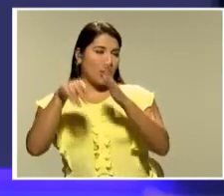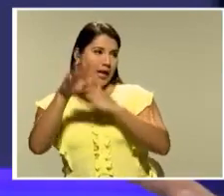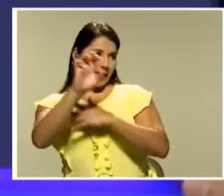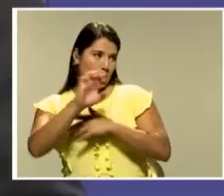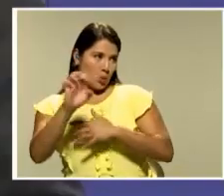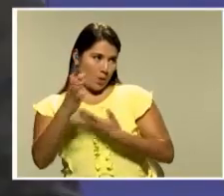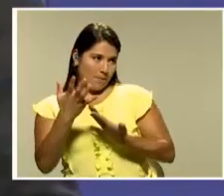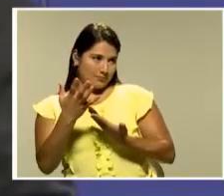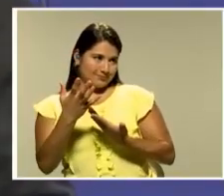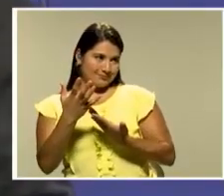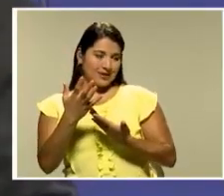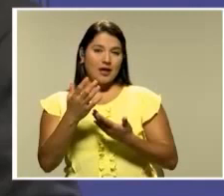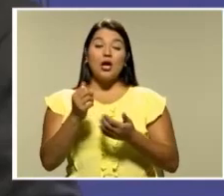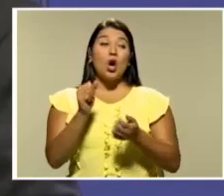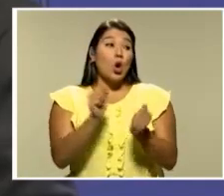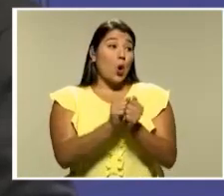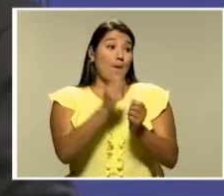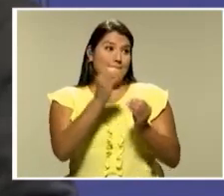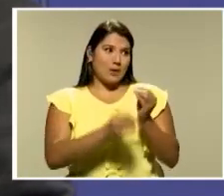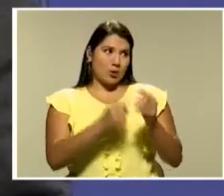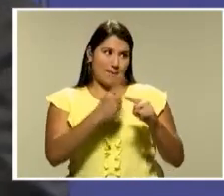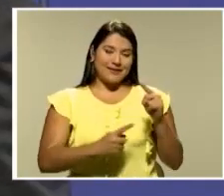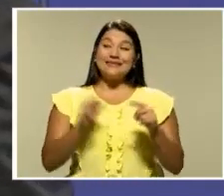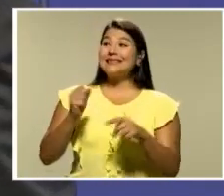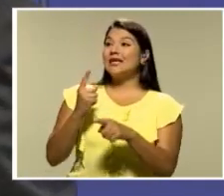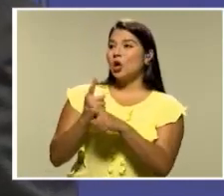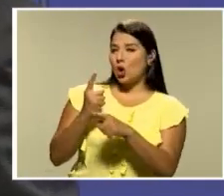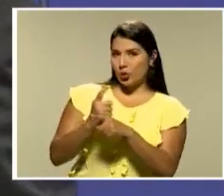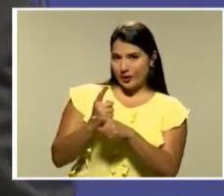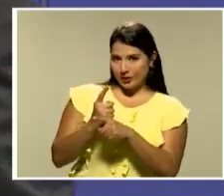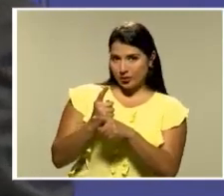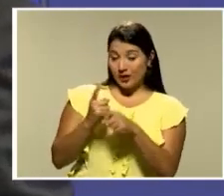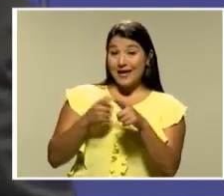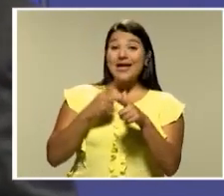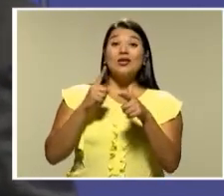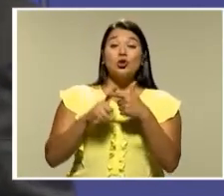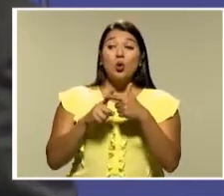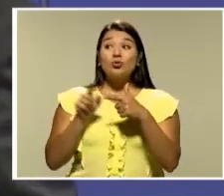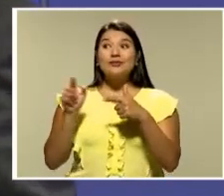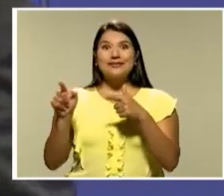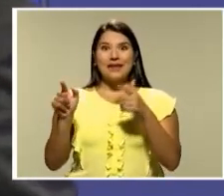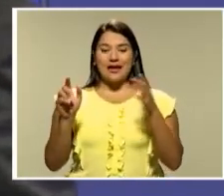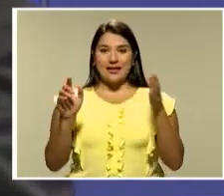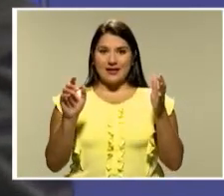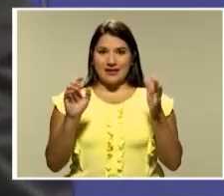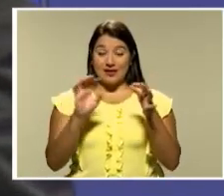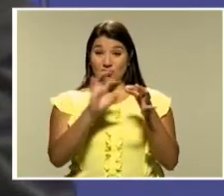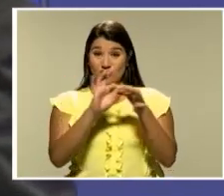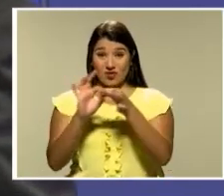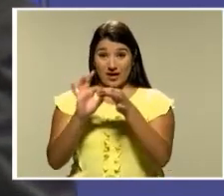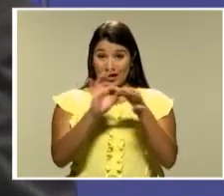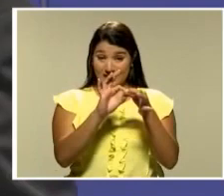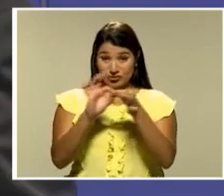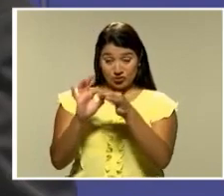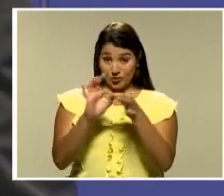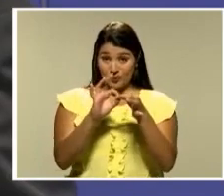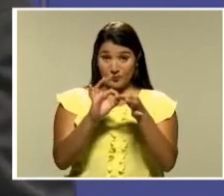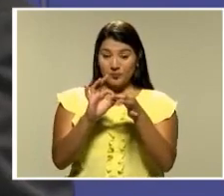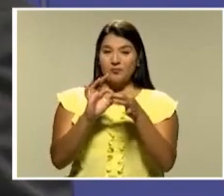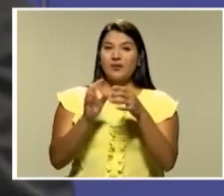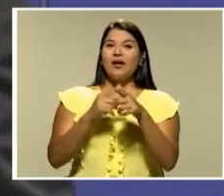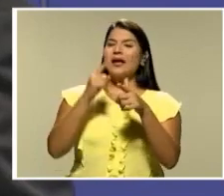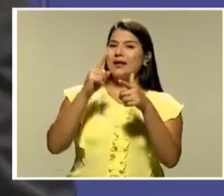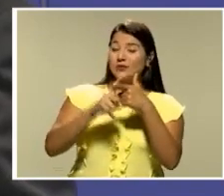Entonces ahí estaba, usted ha llegado al meollo del asunto. La relación de las entregas estaba más cercana